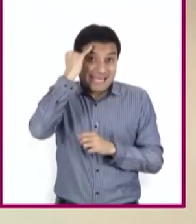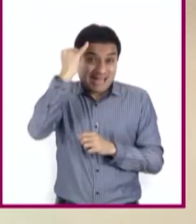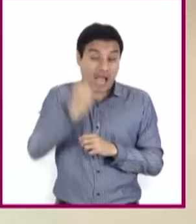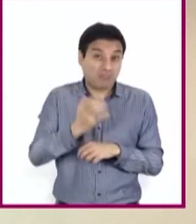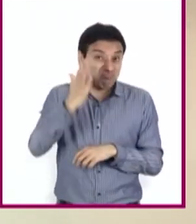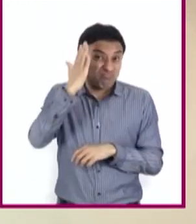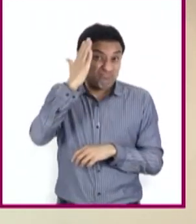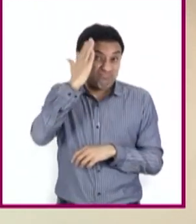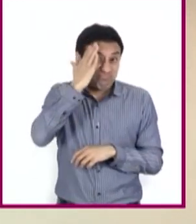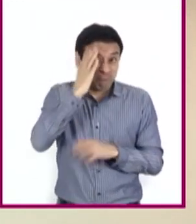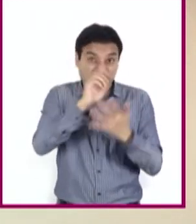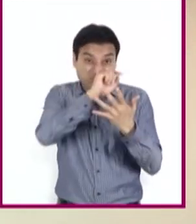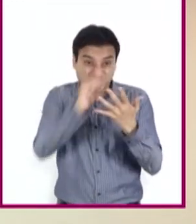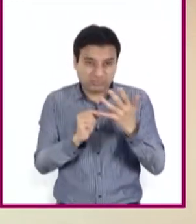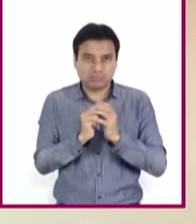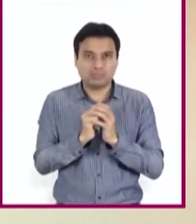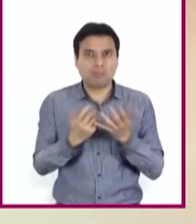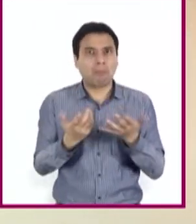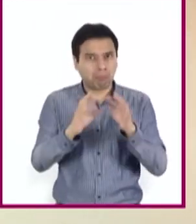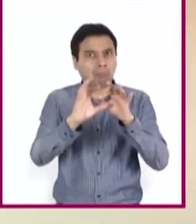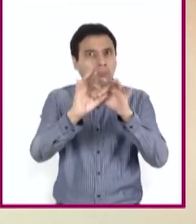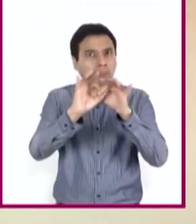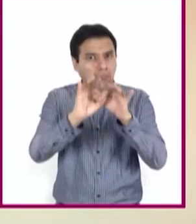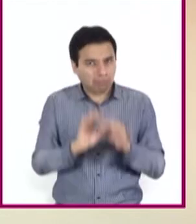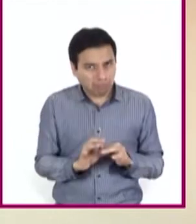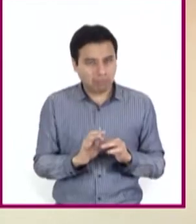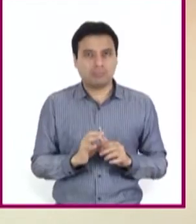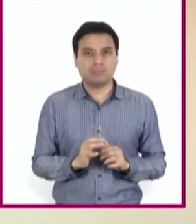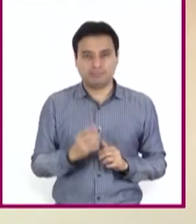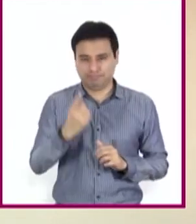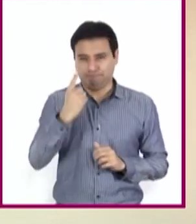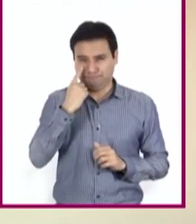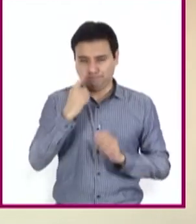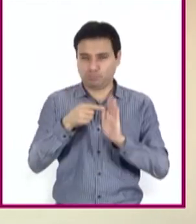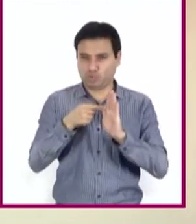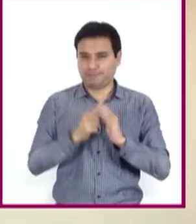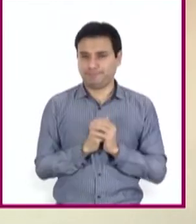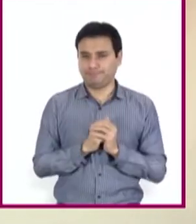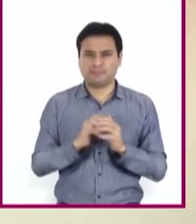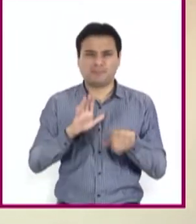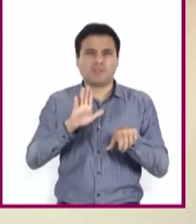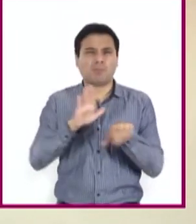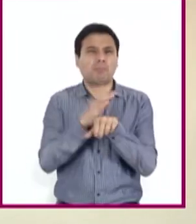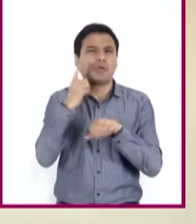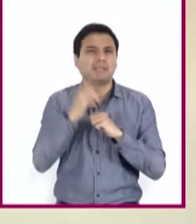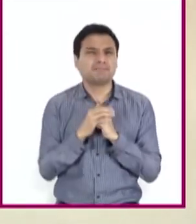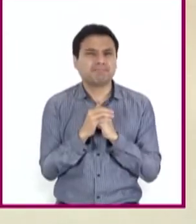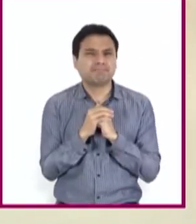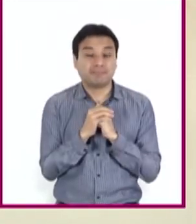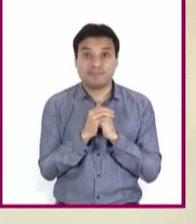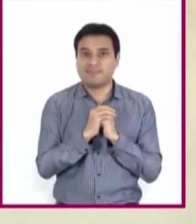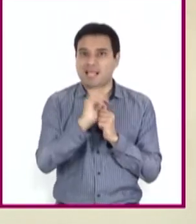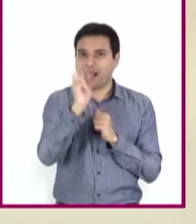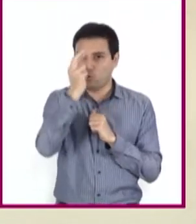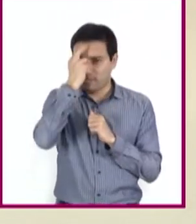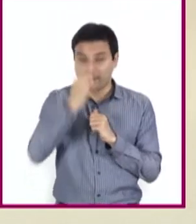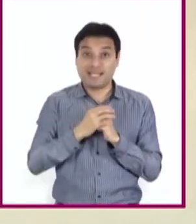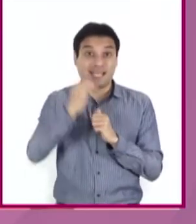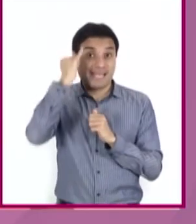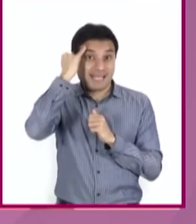sí solas, tienen sentido y se entienden con claridad, pues, como recordamos, son